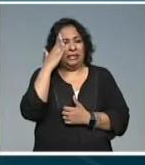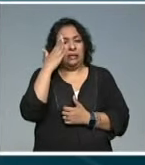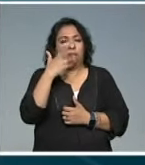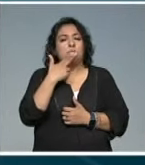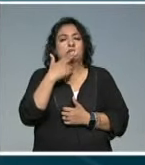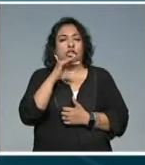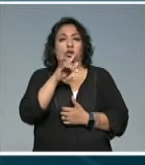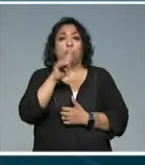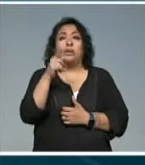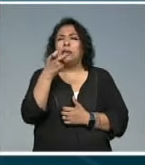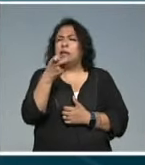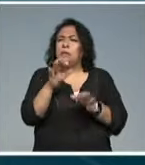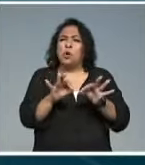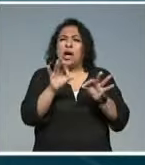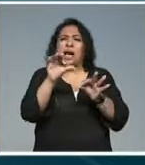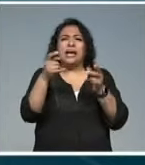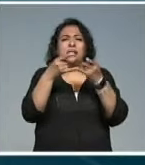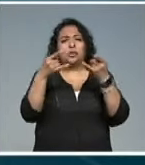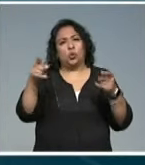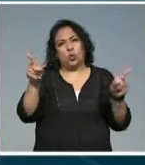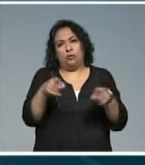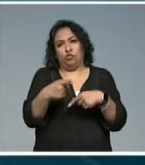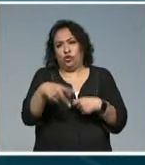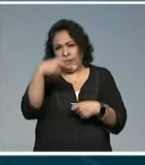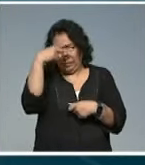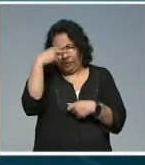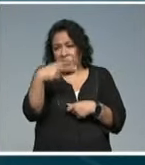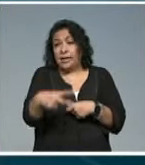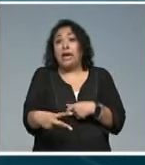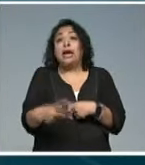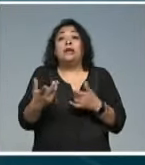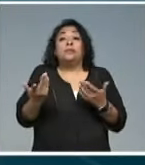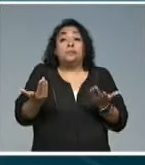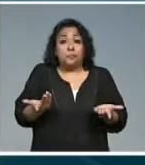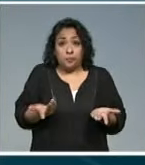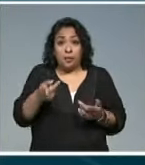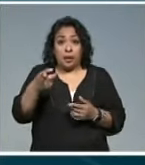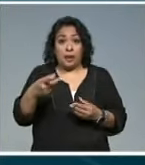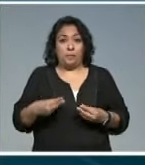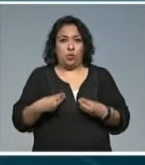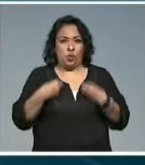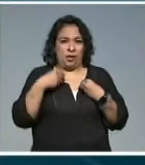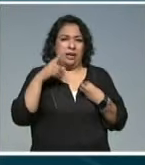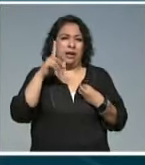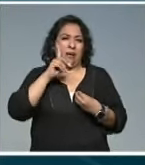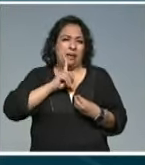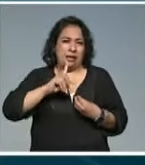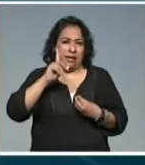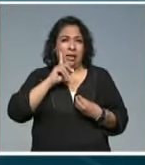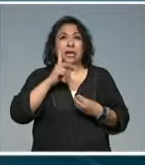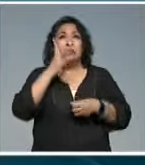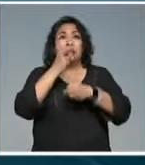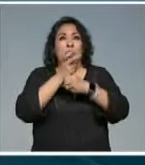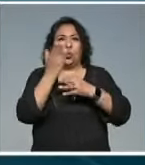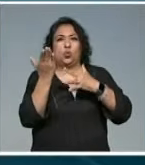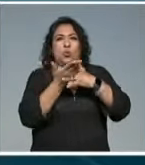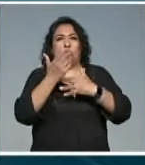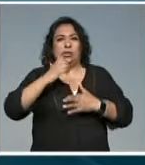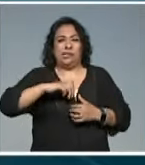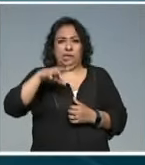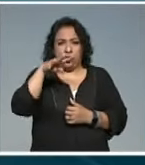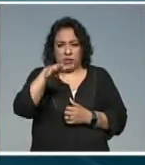Es una pieza clave en la historia de la música mexicana, ya que ella vivió en la segunda parte del siglo XIX, y podemos imaginar